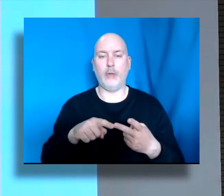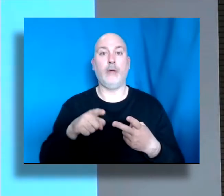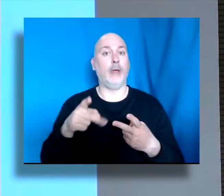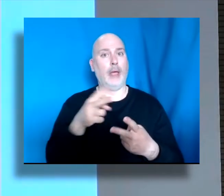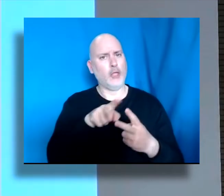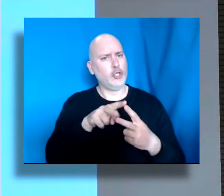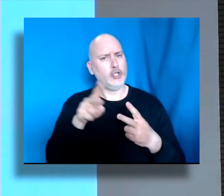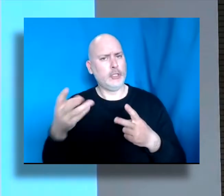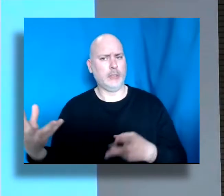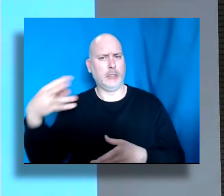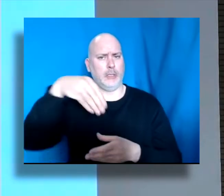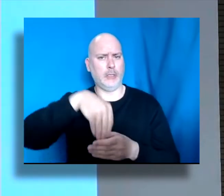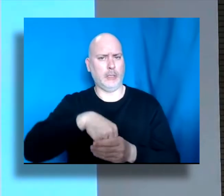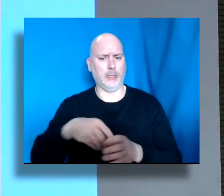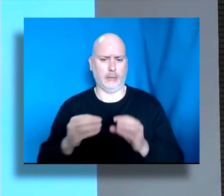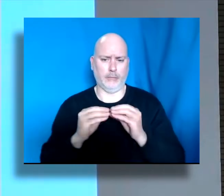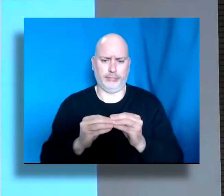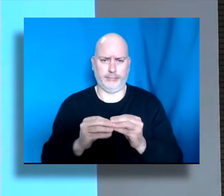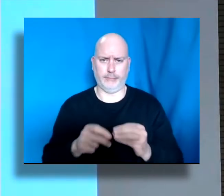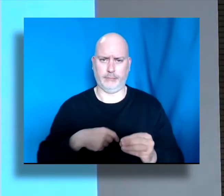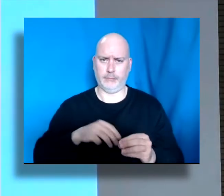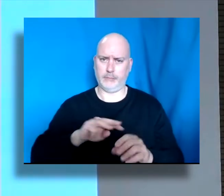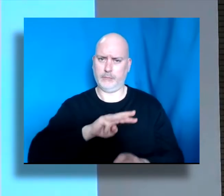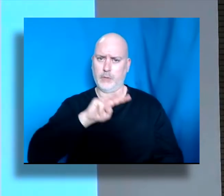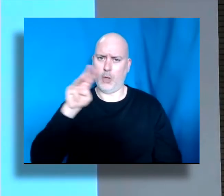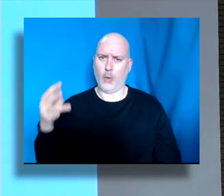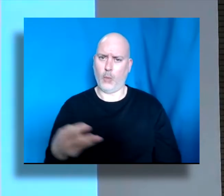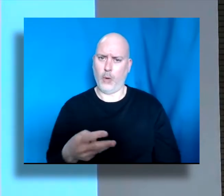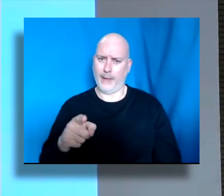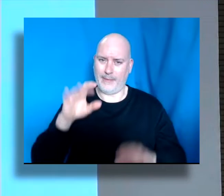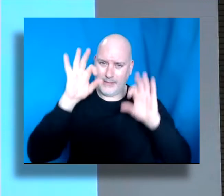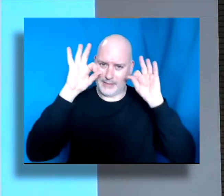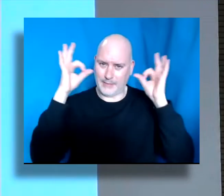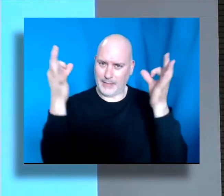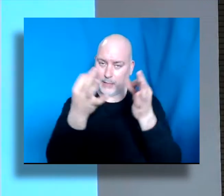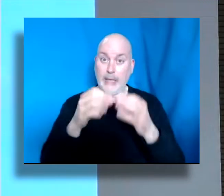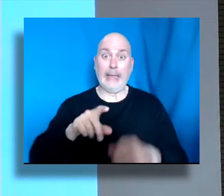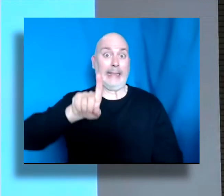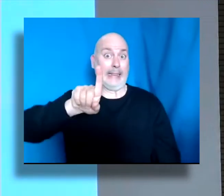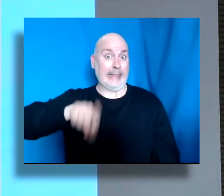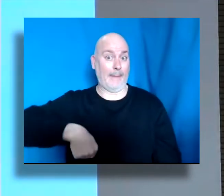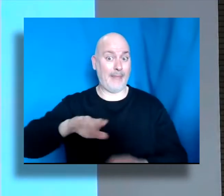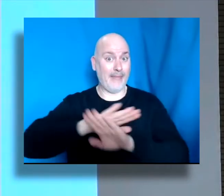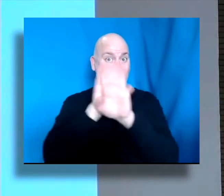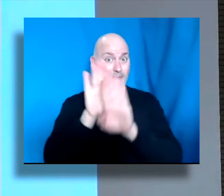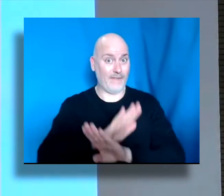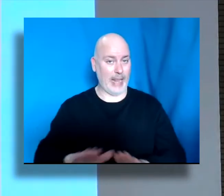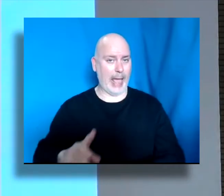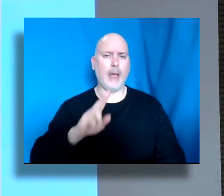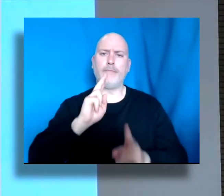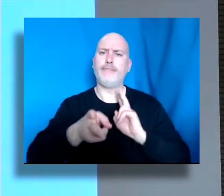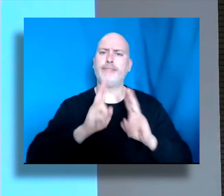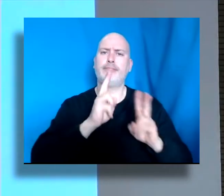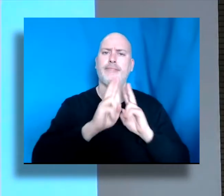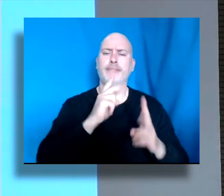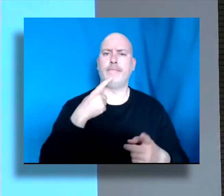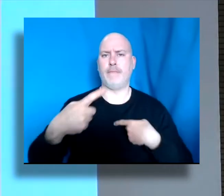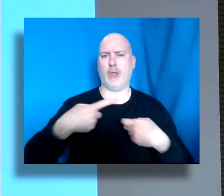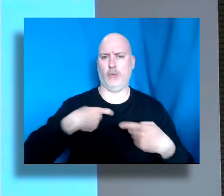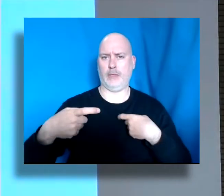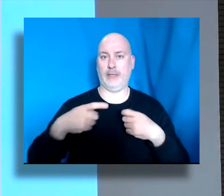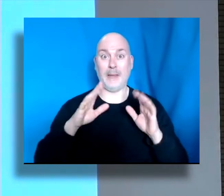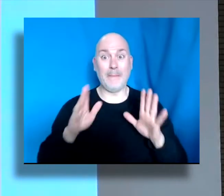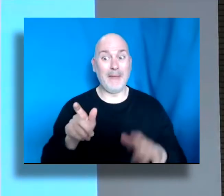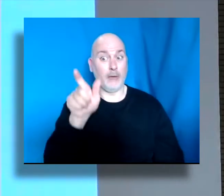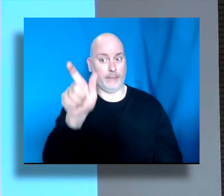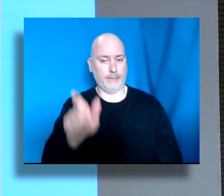en la presentación del webinar y las dos participarán en la fase final también de responder a vuestras consultas. Pero la presentación la hará la doctora